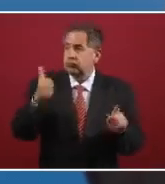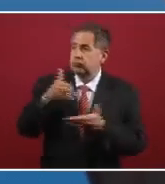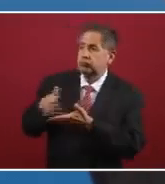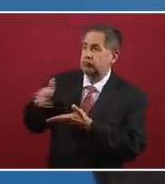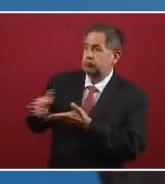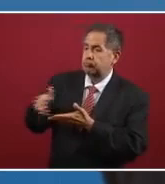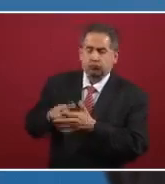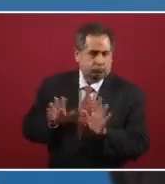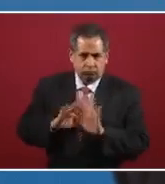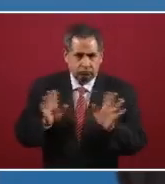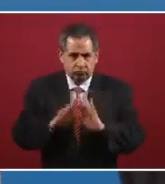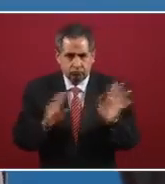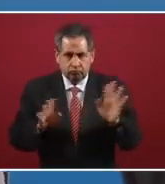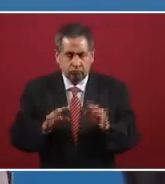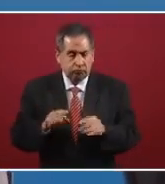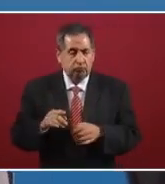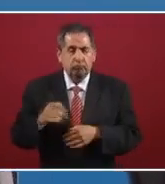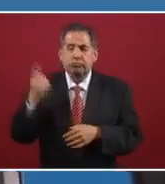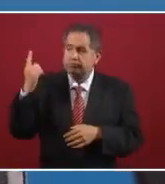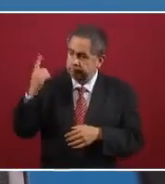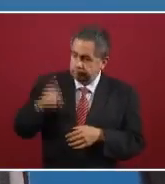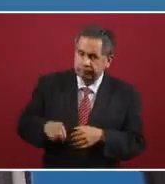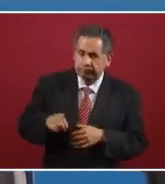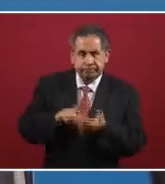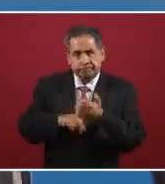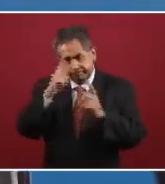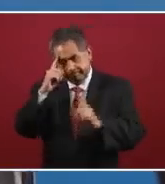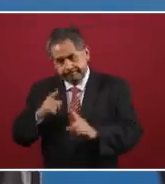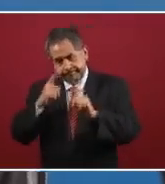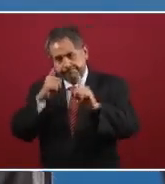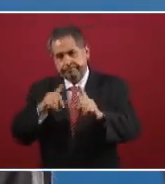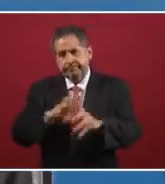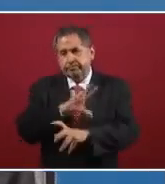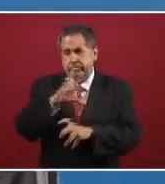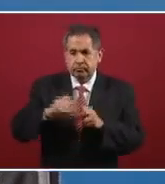claro. La instrucción y la meta es de